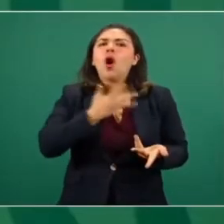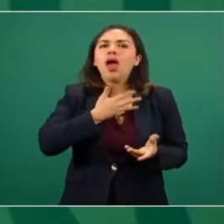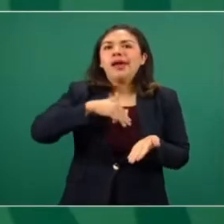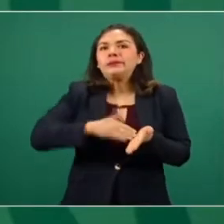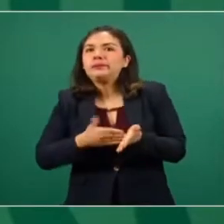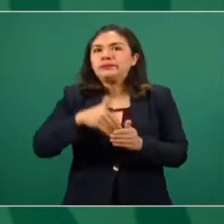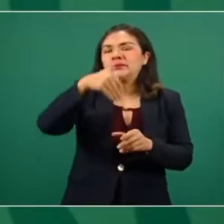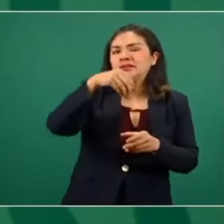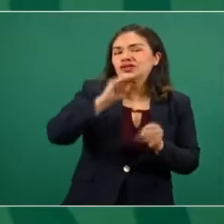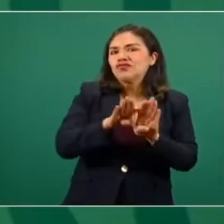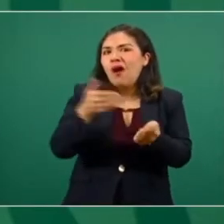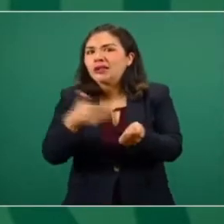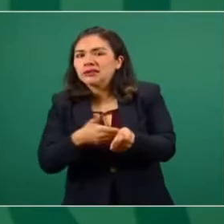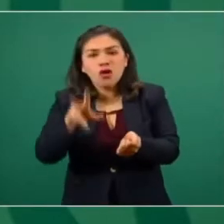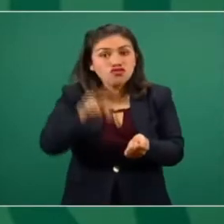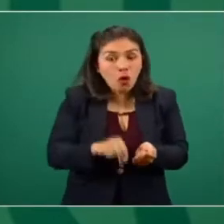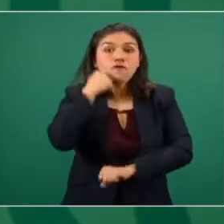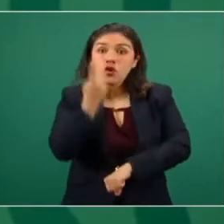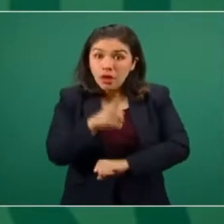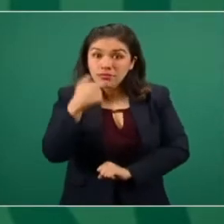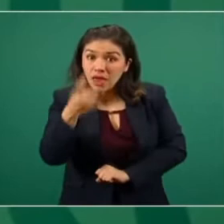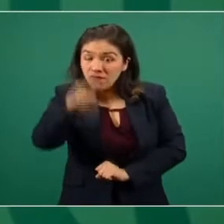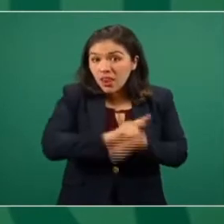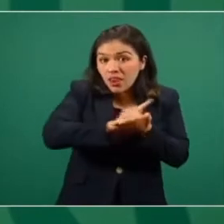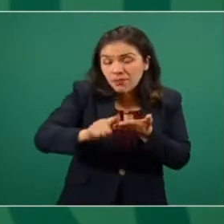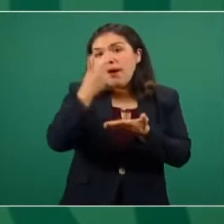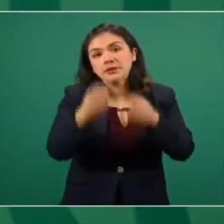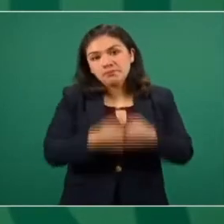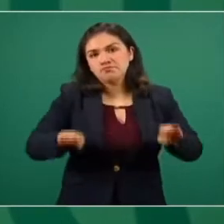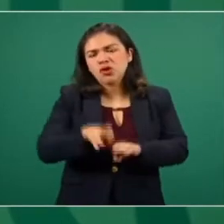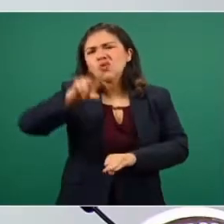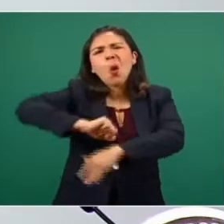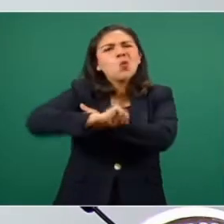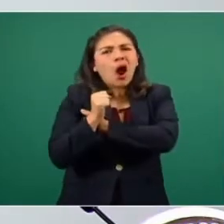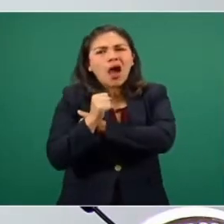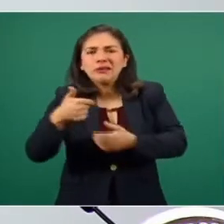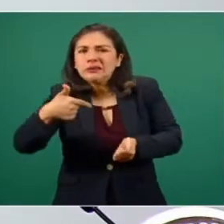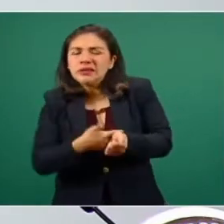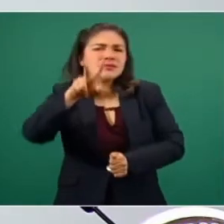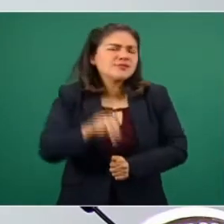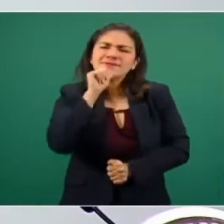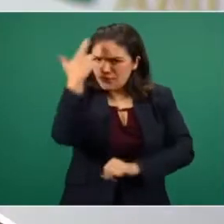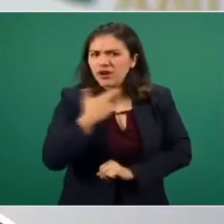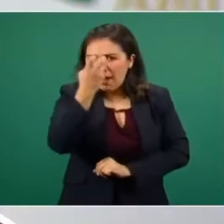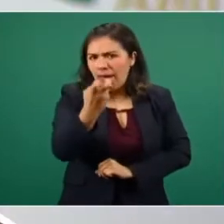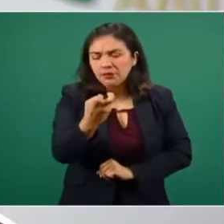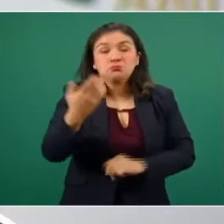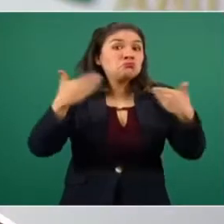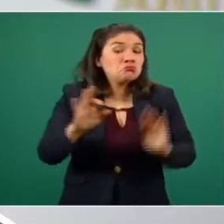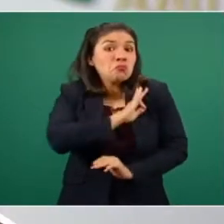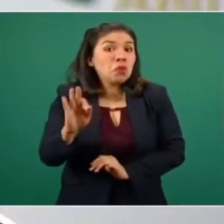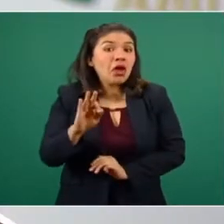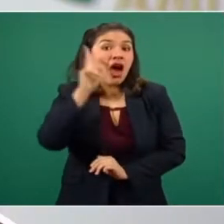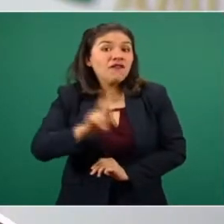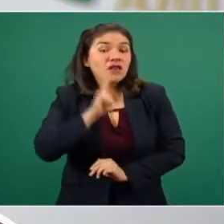haya reserva. Eso es lo más importante. Que haya transparencia. No reservar nada, que todo sea transparente. Y a lo